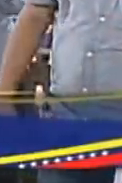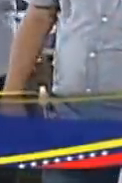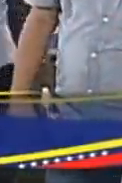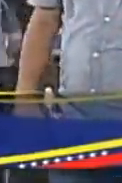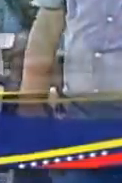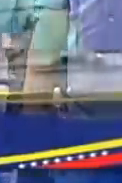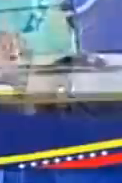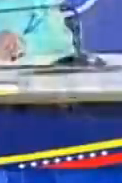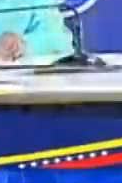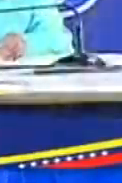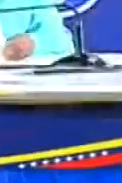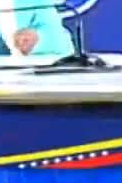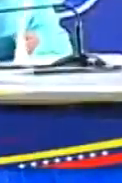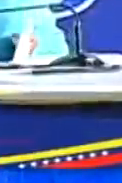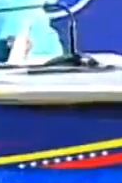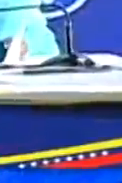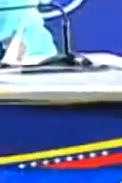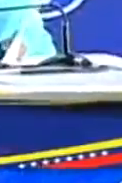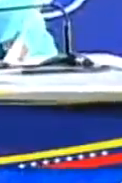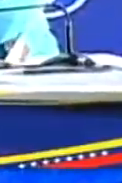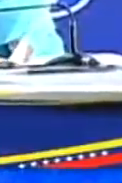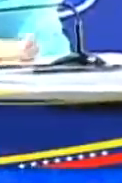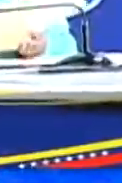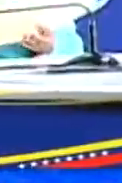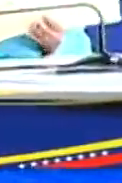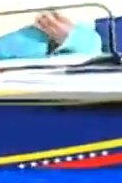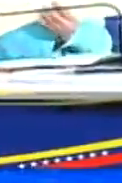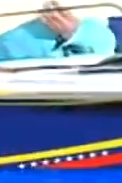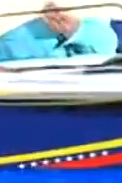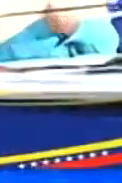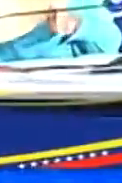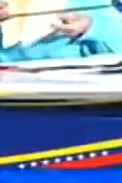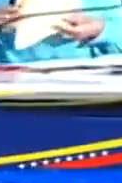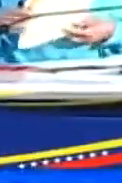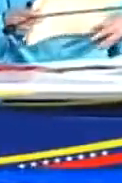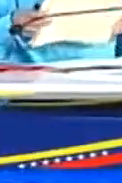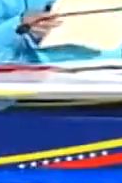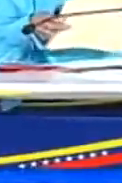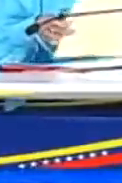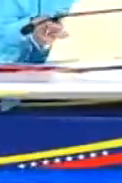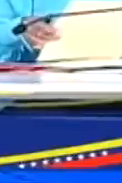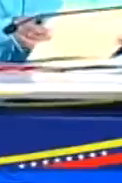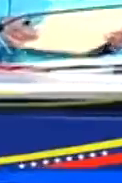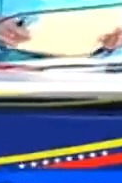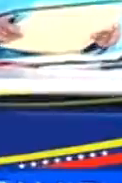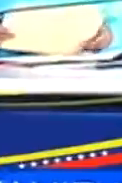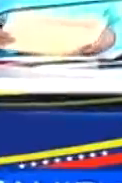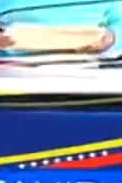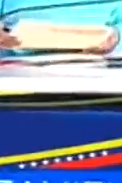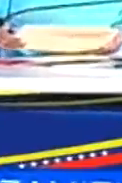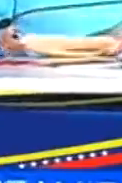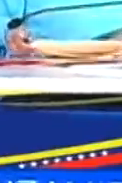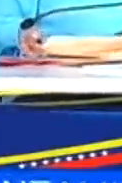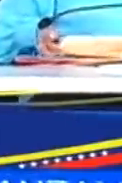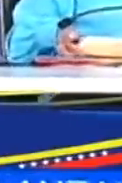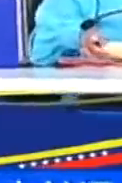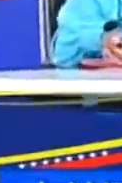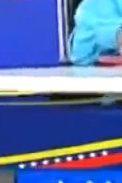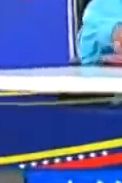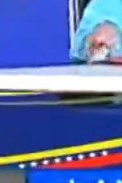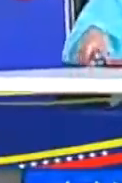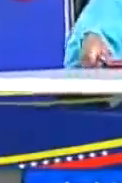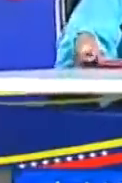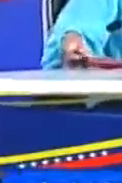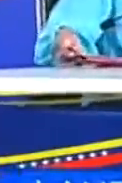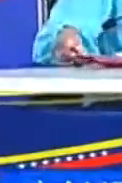trabajo de las mujeres y hombres que emprenden en el país, en el contexto esta tarde del